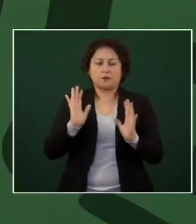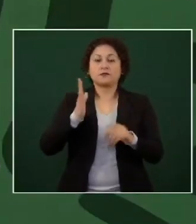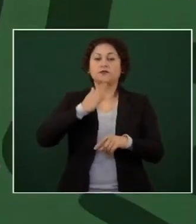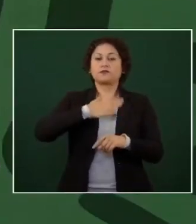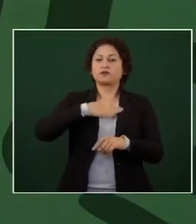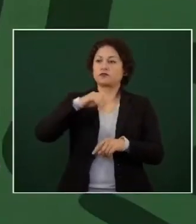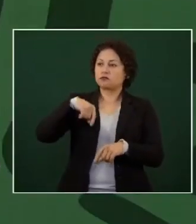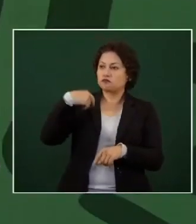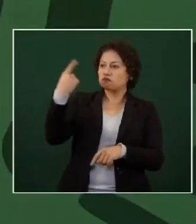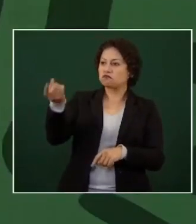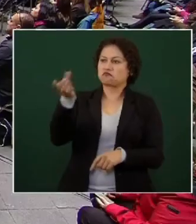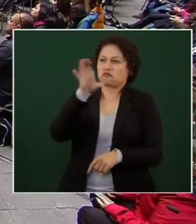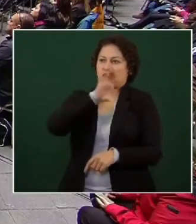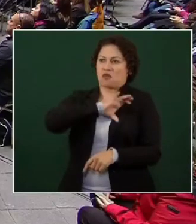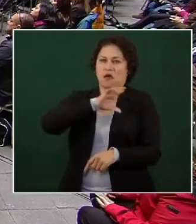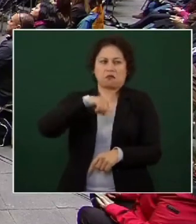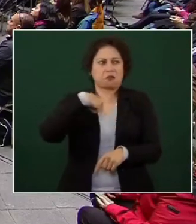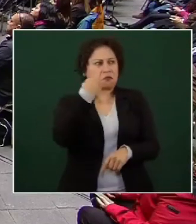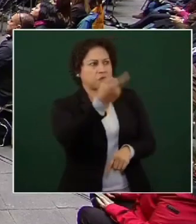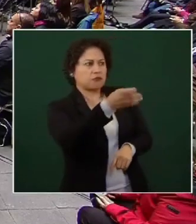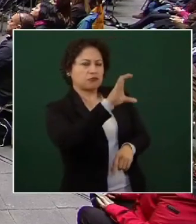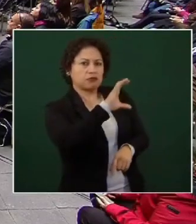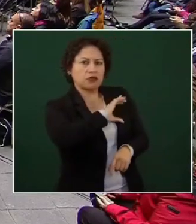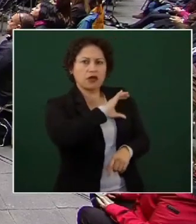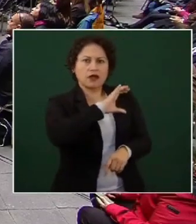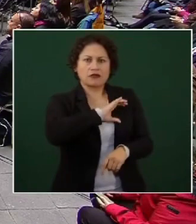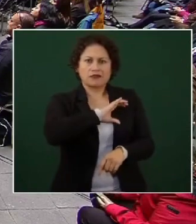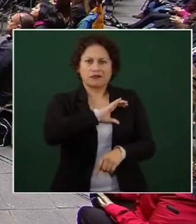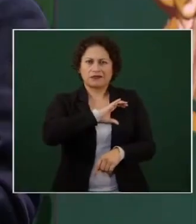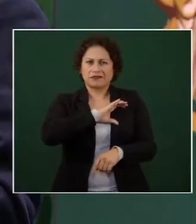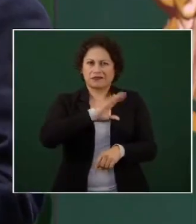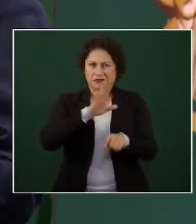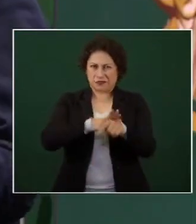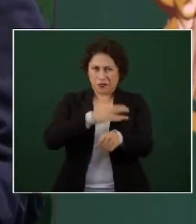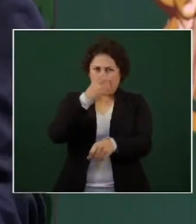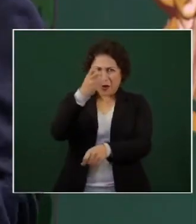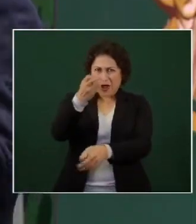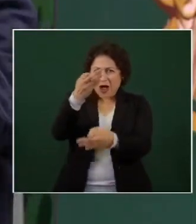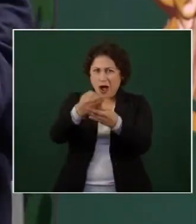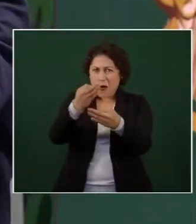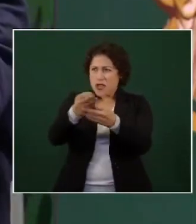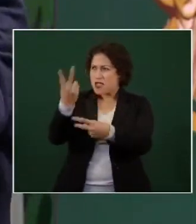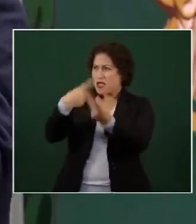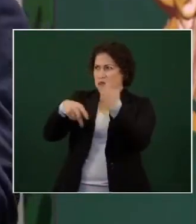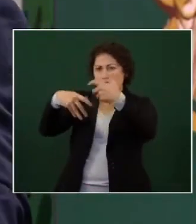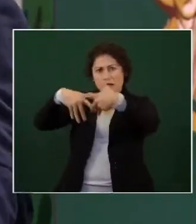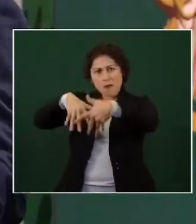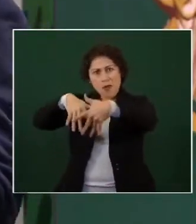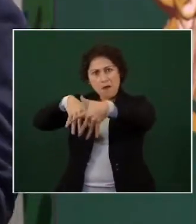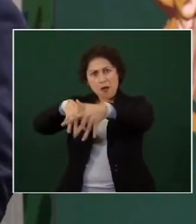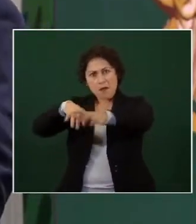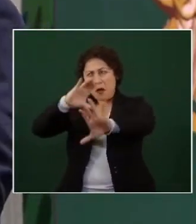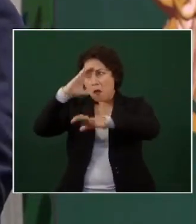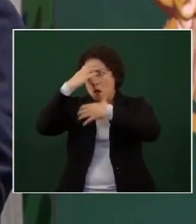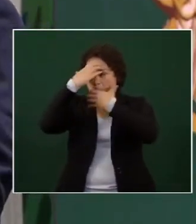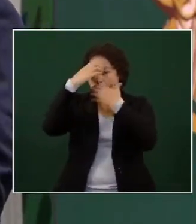Entonces, ¿para qué se tapan? Y también lo otro, se los he dicho,